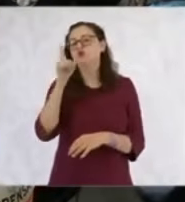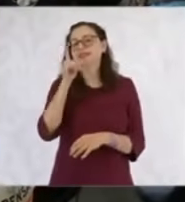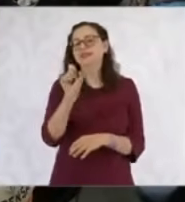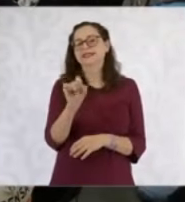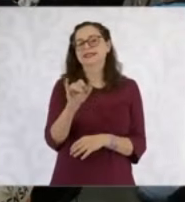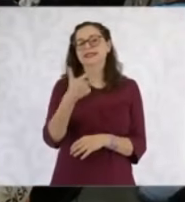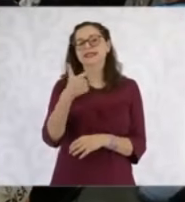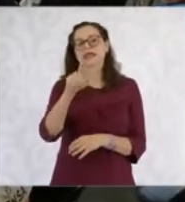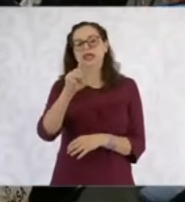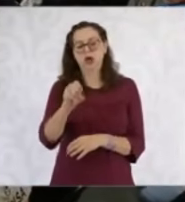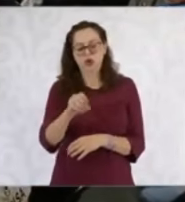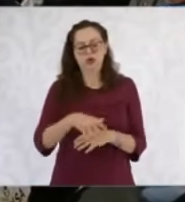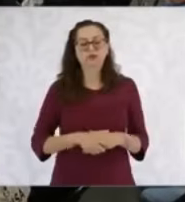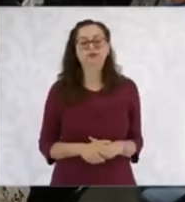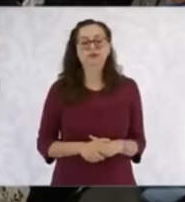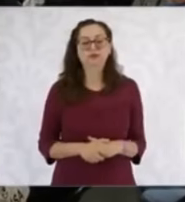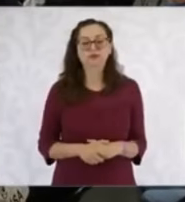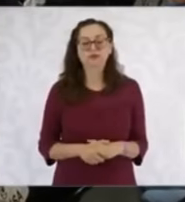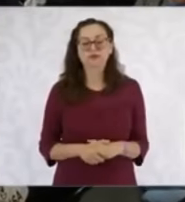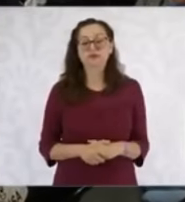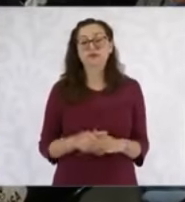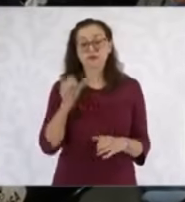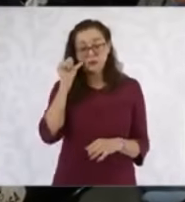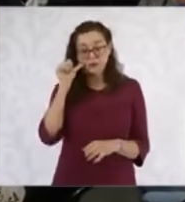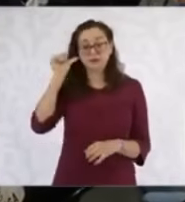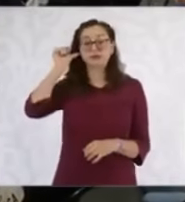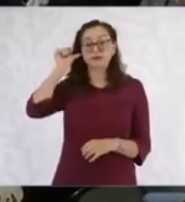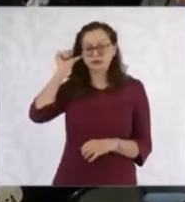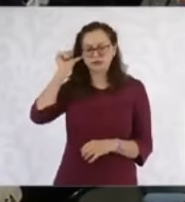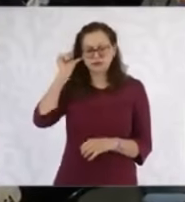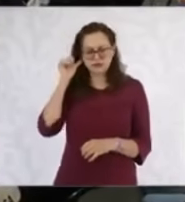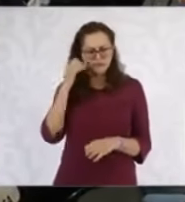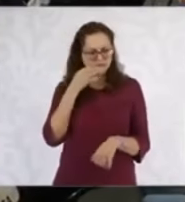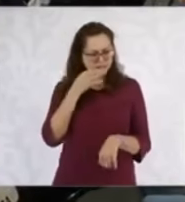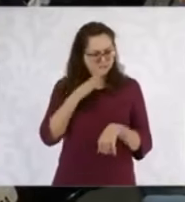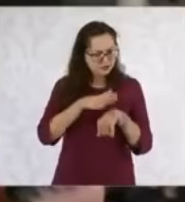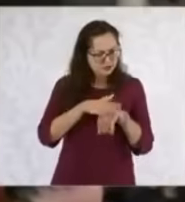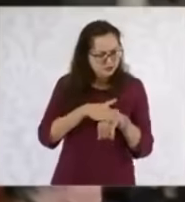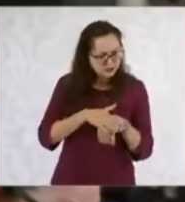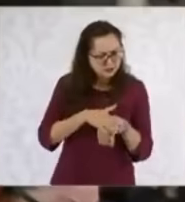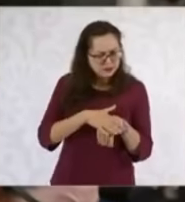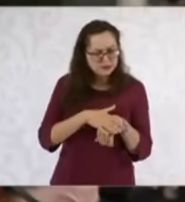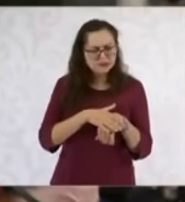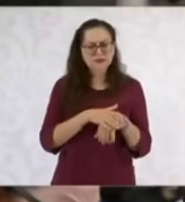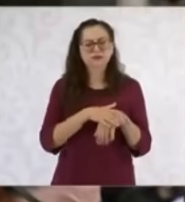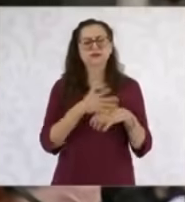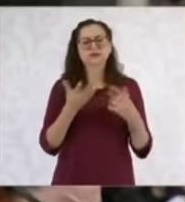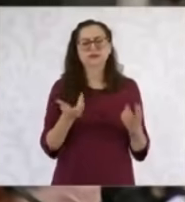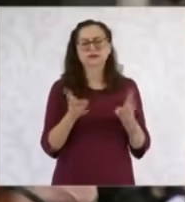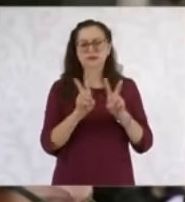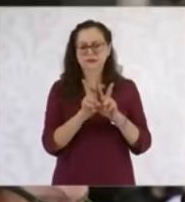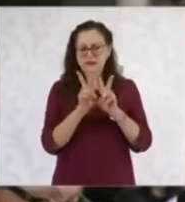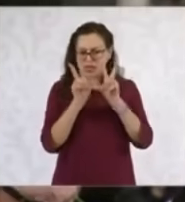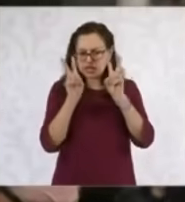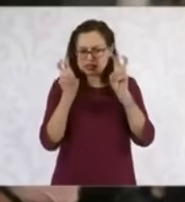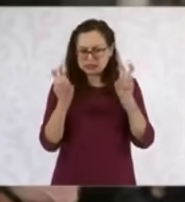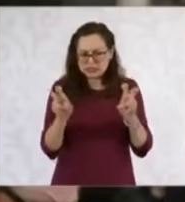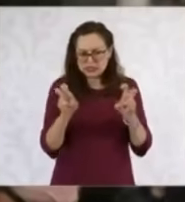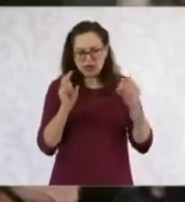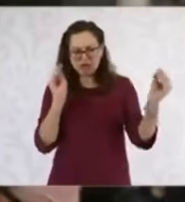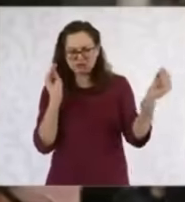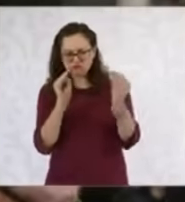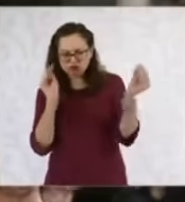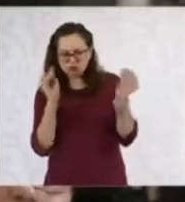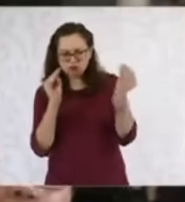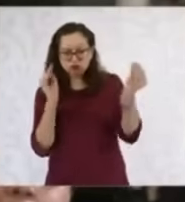se conoció que de manera preliminar México habría perdido el panel en materia de maíz transgénico,